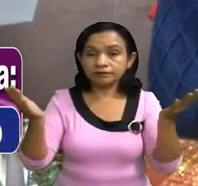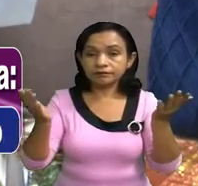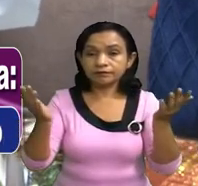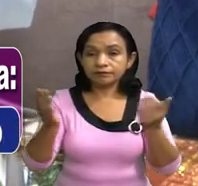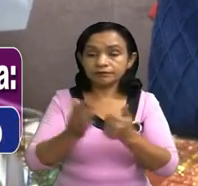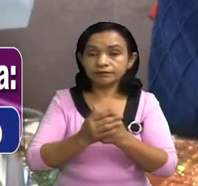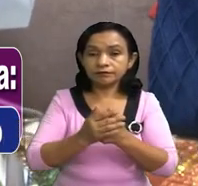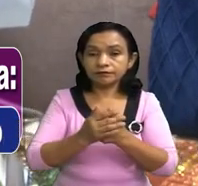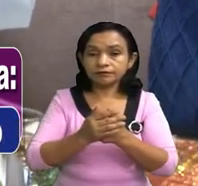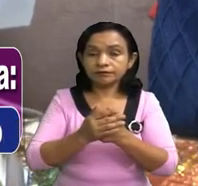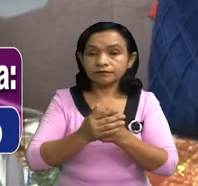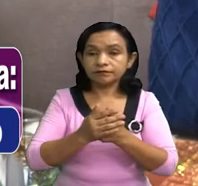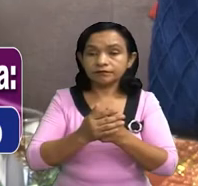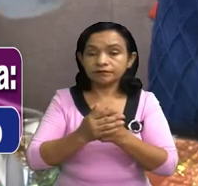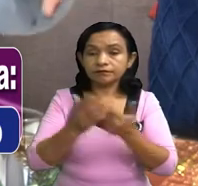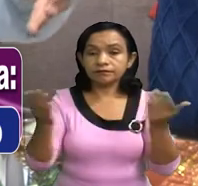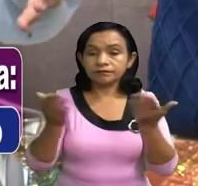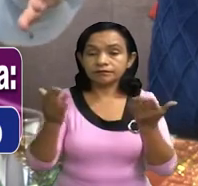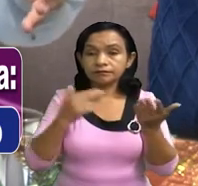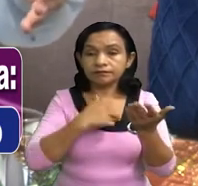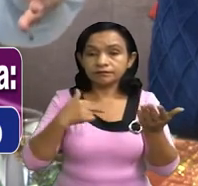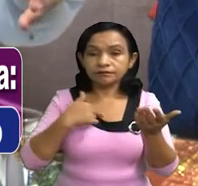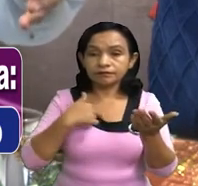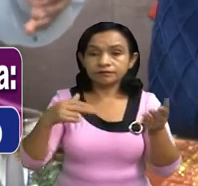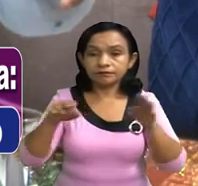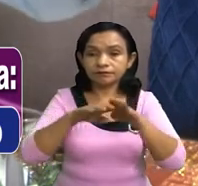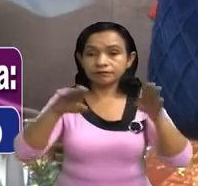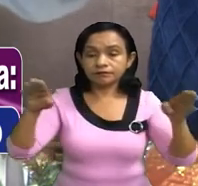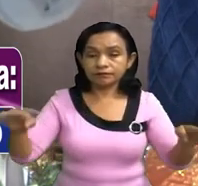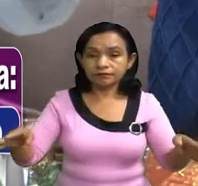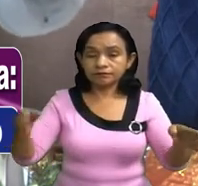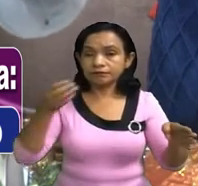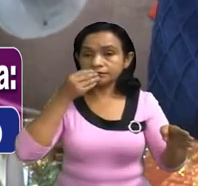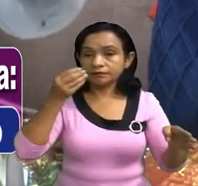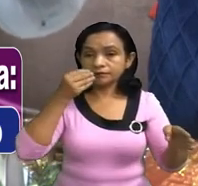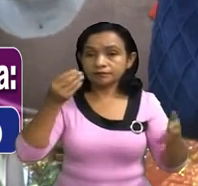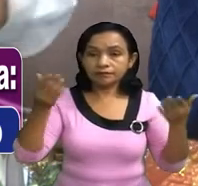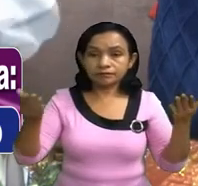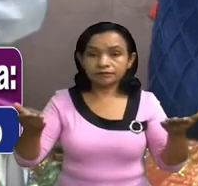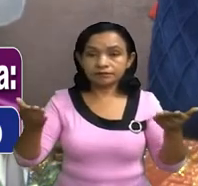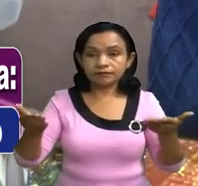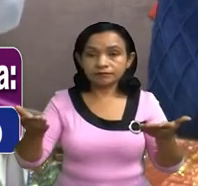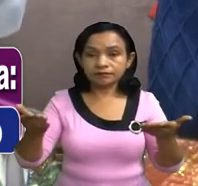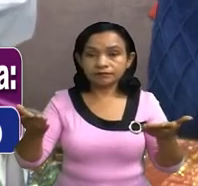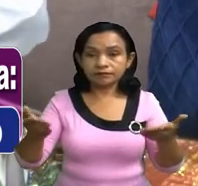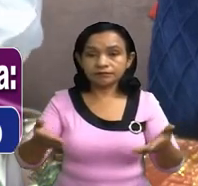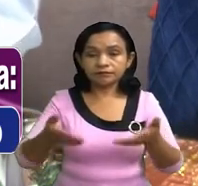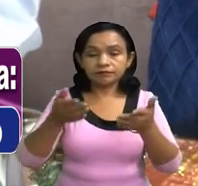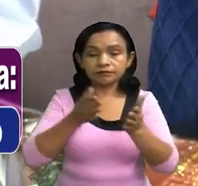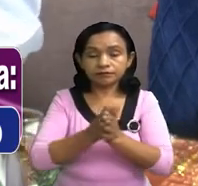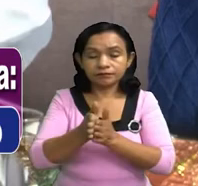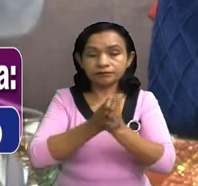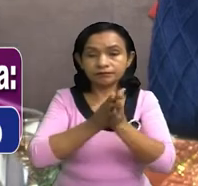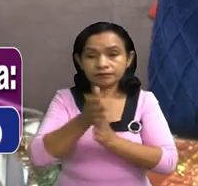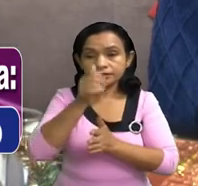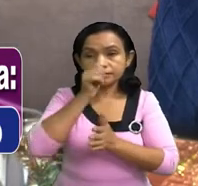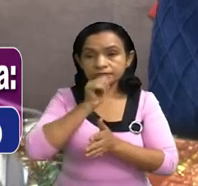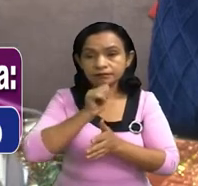en Monimbó, ¿cómo hubiera sido la cena? Hubiera compartido una buena jícara de tite